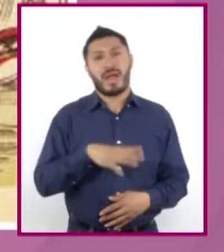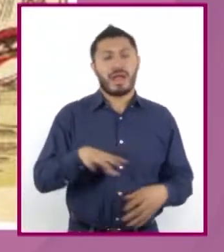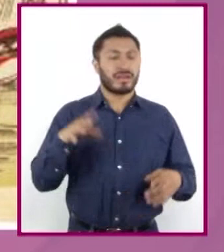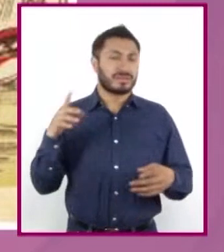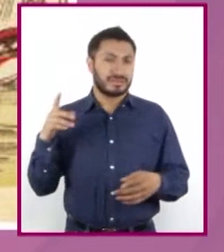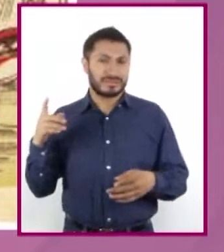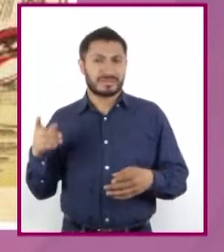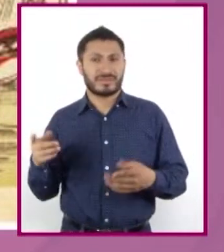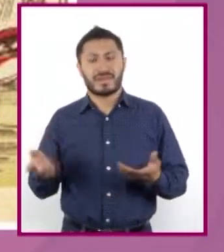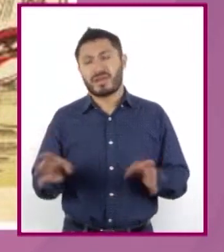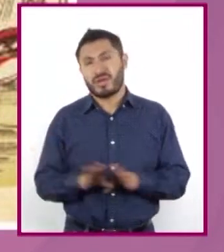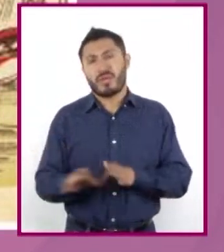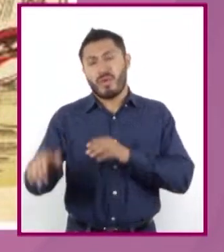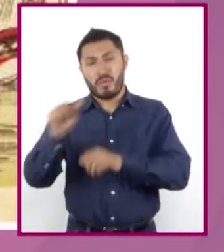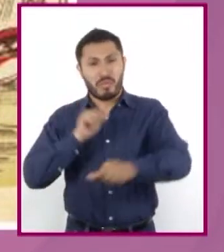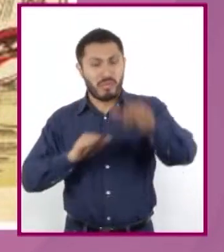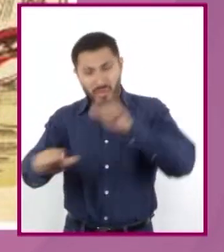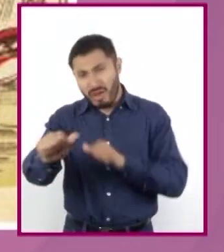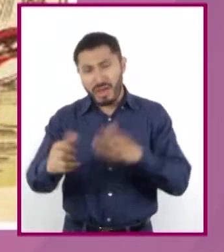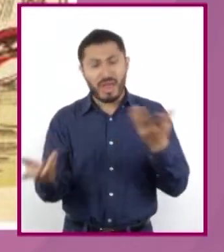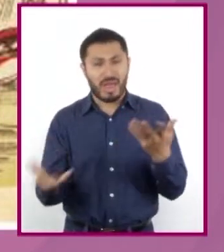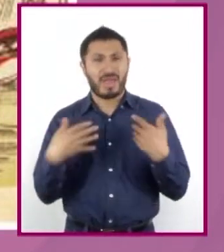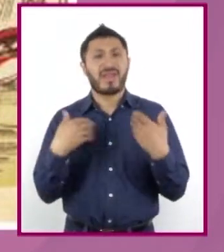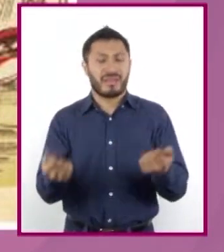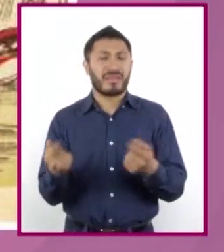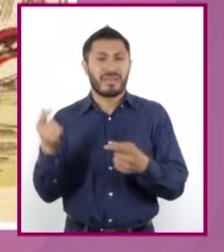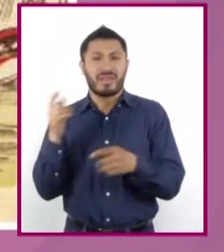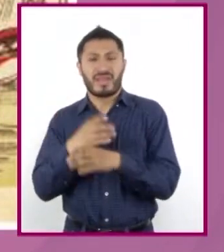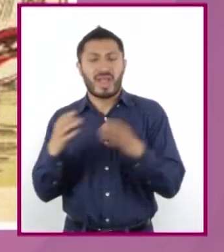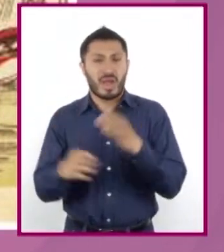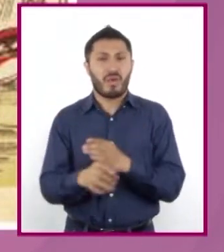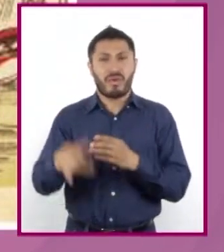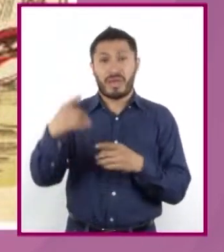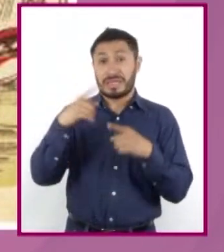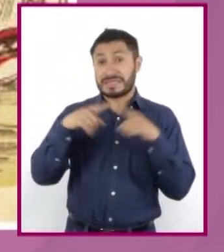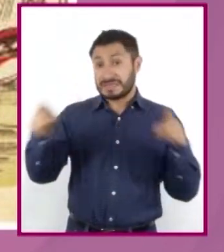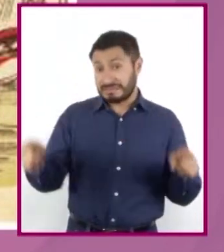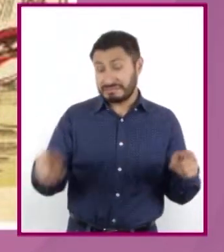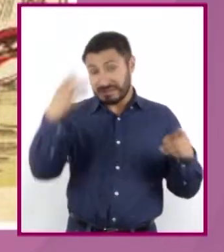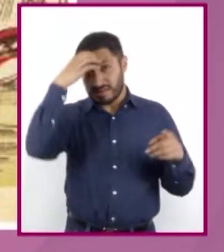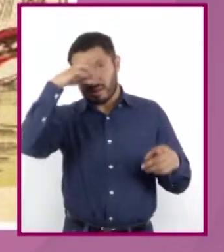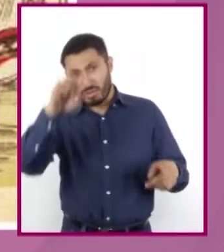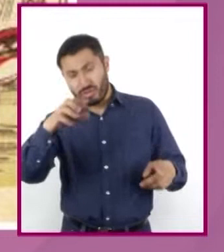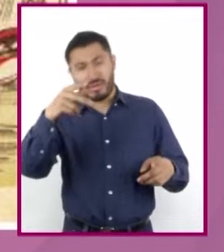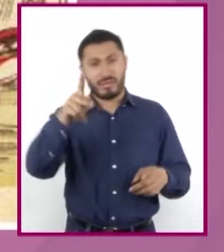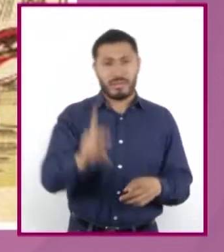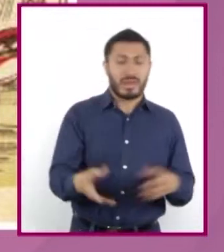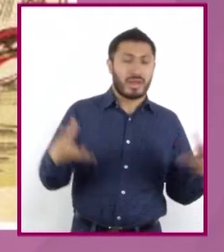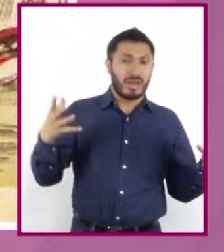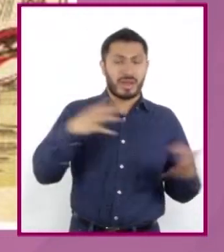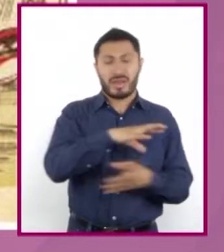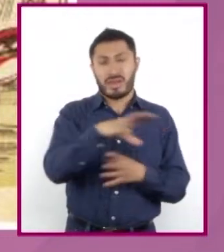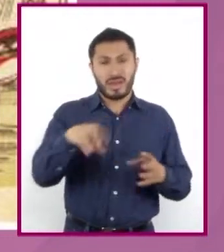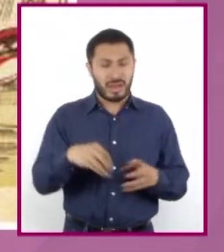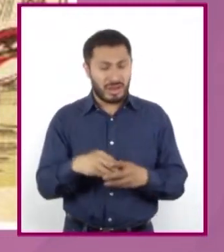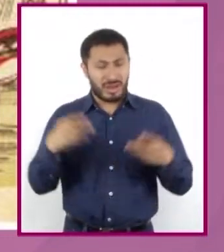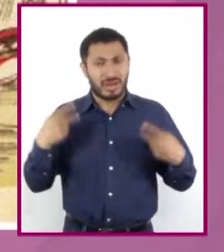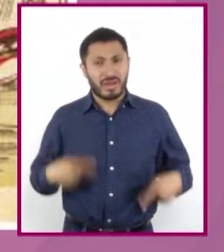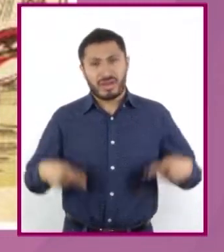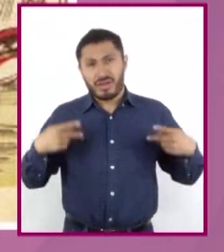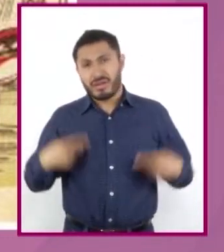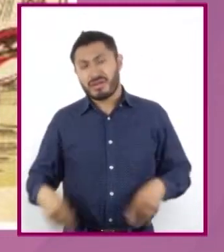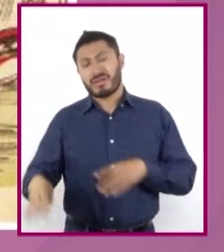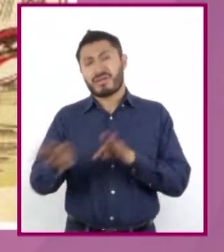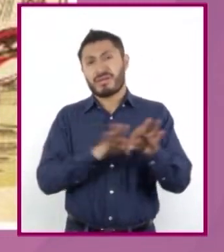la disposición hacia lo extraño, pero el conjunto de los practicantes de este oficio y algunos de sus maestros